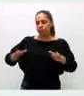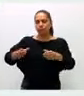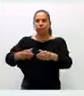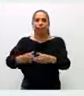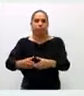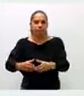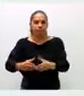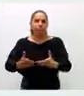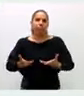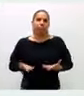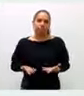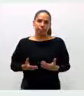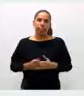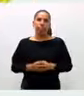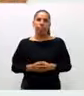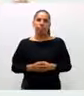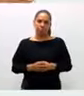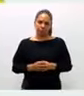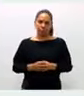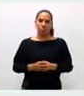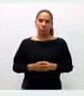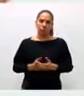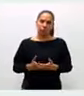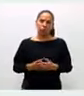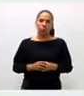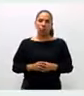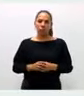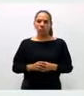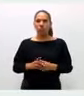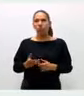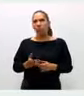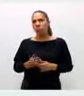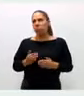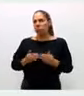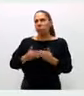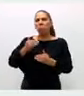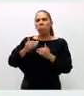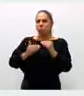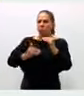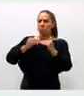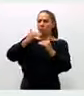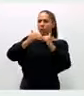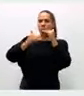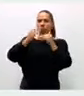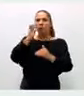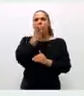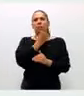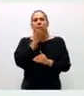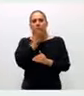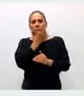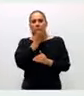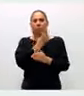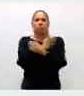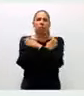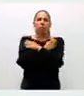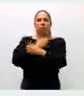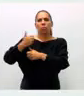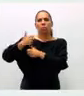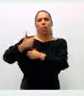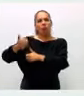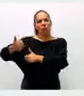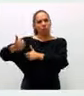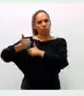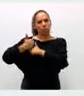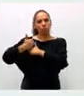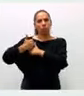estratos del sistema educativo. Los y las supervisoras, la misma autoridad educativa local tendría